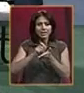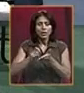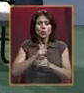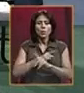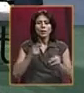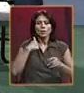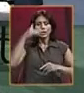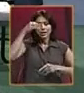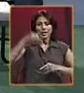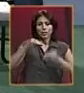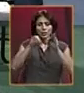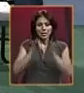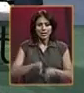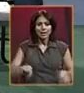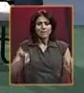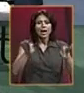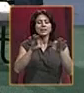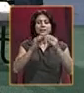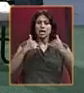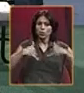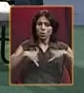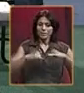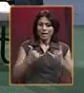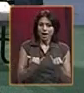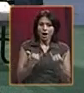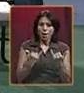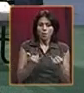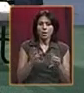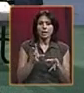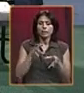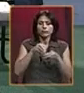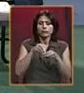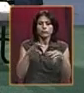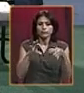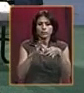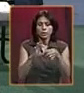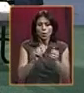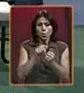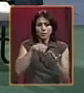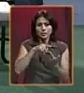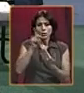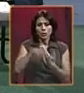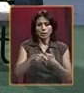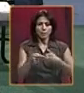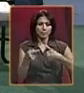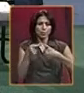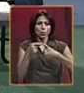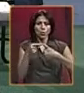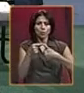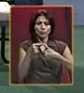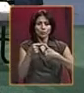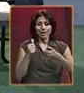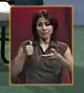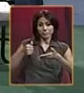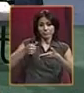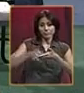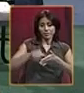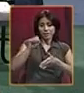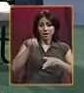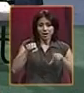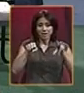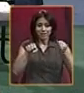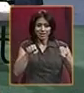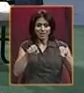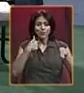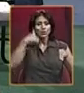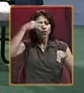relevancia todavía ahora, ¿verdad? Y en el contexto de este programa. Uno es que el referendo yo creo que hay que celebrarlo. O sea,